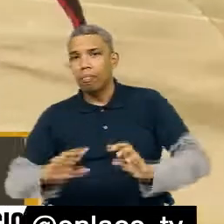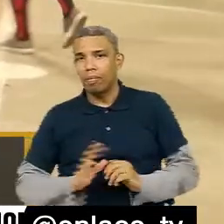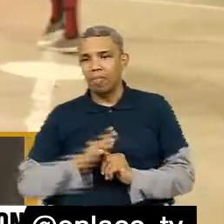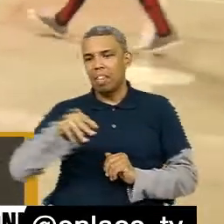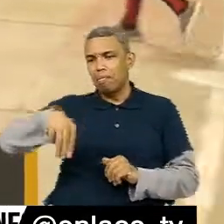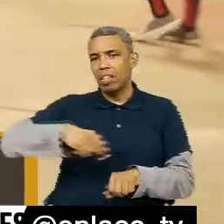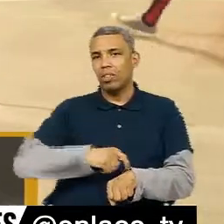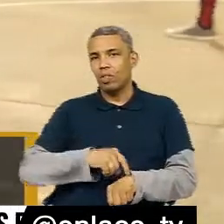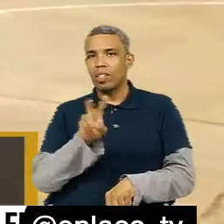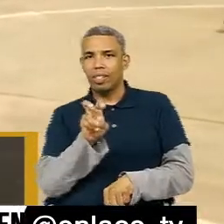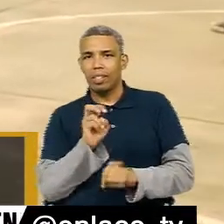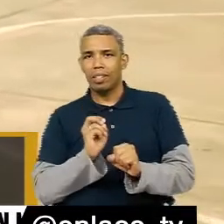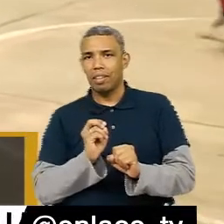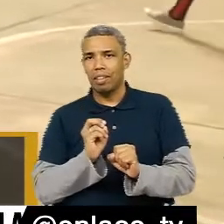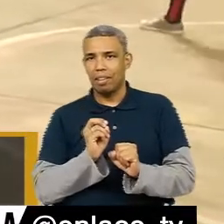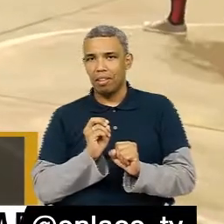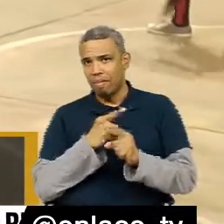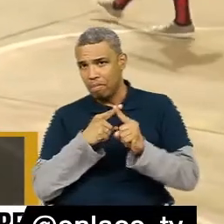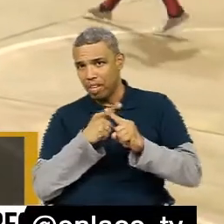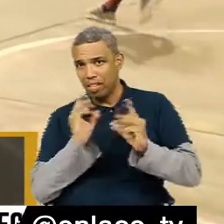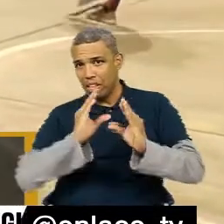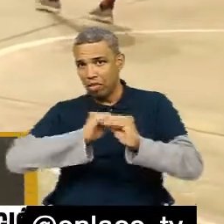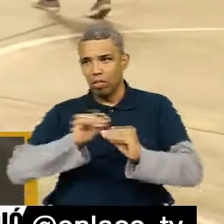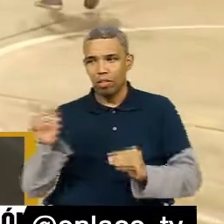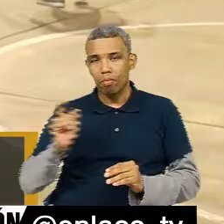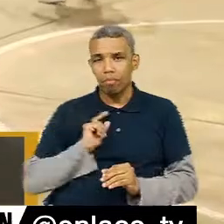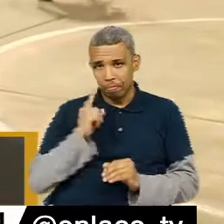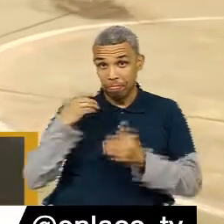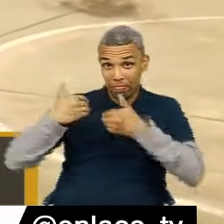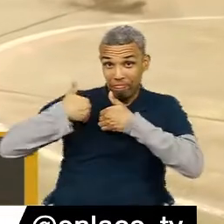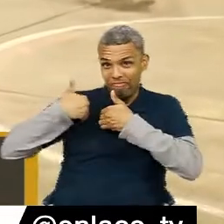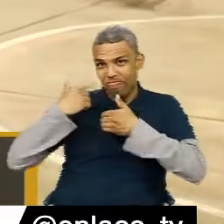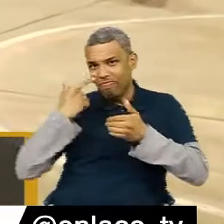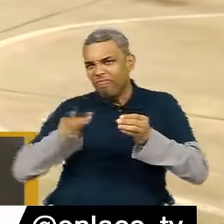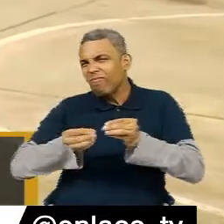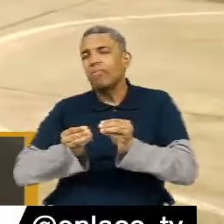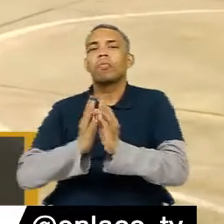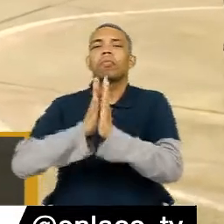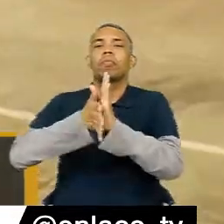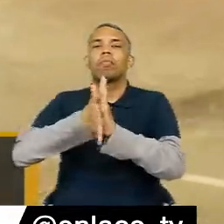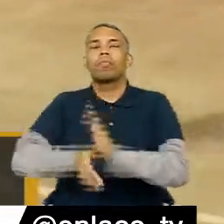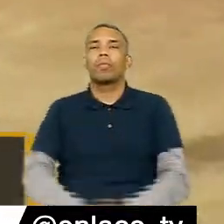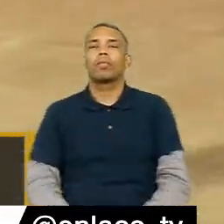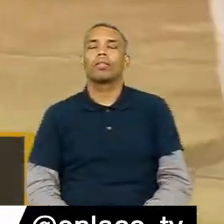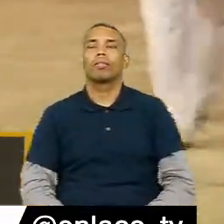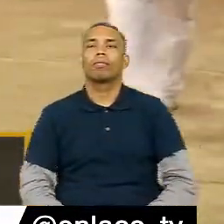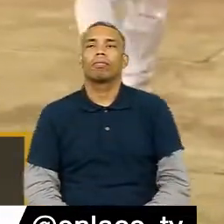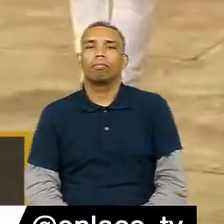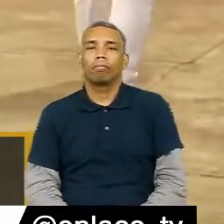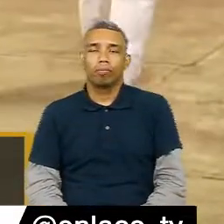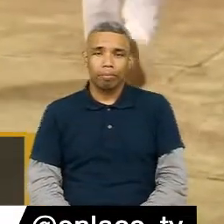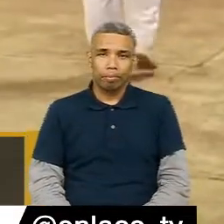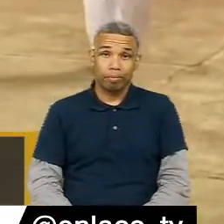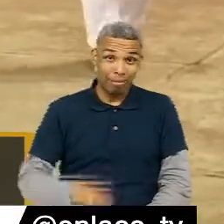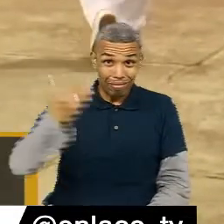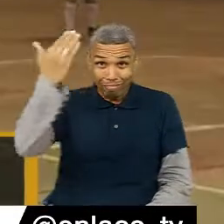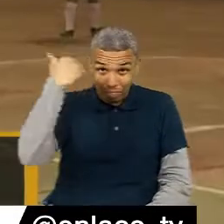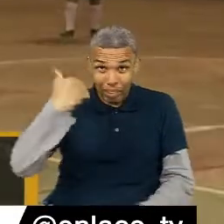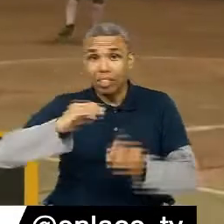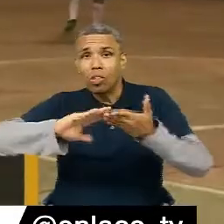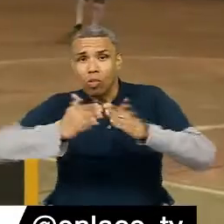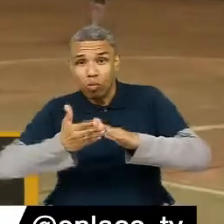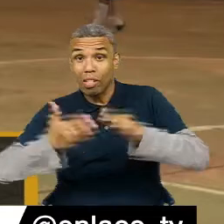Hernando Alvarino es el encargado de realizar este tipo de encuentros deportivos en esta comuna de la ciudad. Invito a la comunidad para que venga a estos espectáculos aquí en la